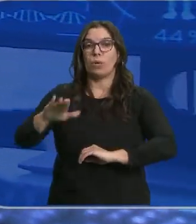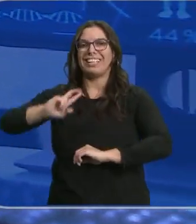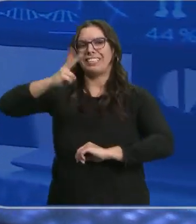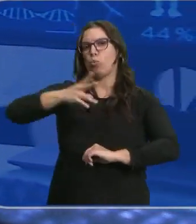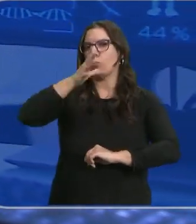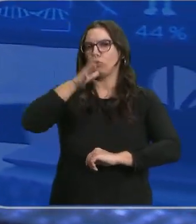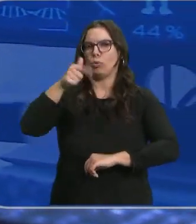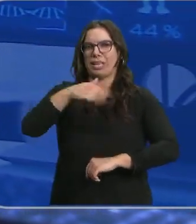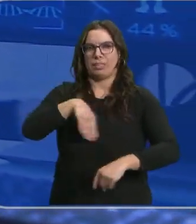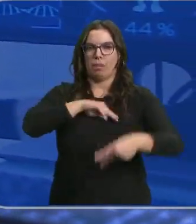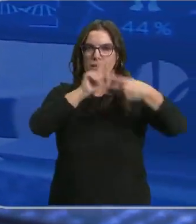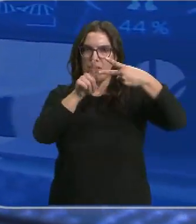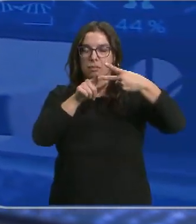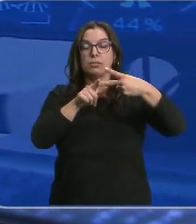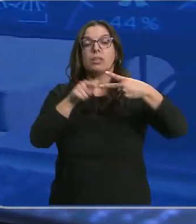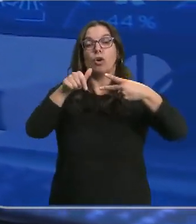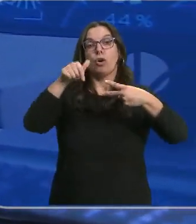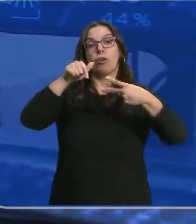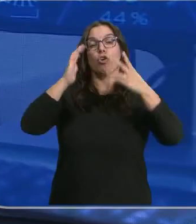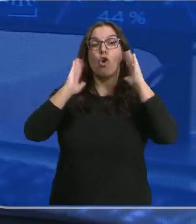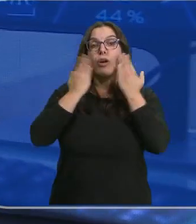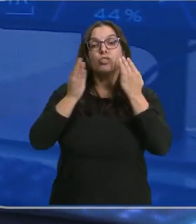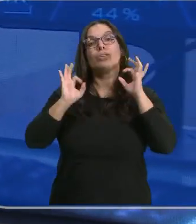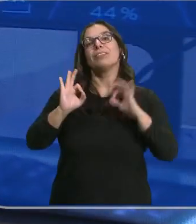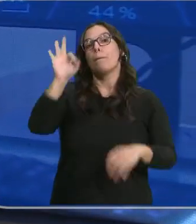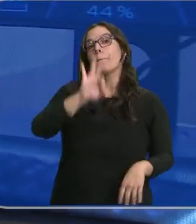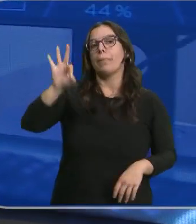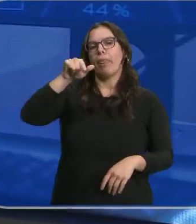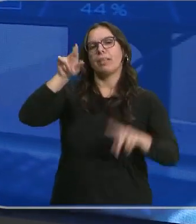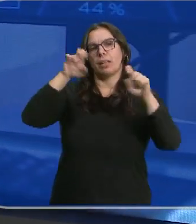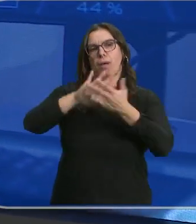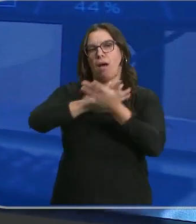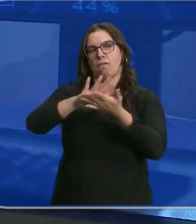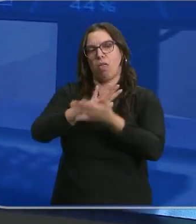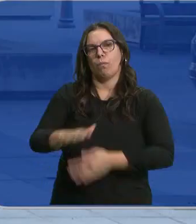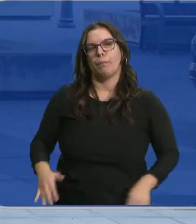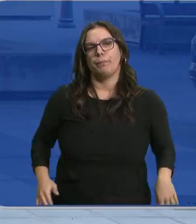muerte en España. Hoy se ha abordado el tema en un congreso en Palencia. Lola Rebolleda.